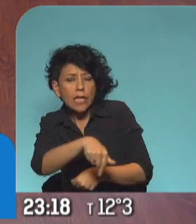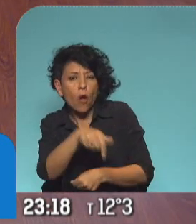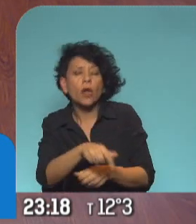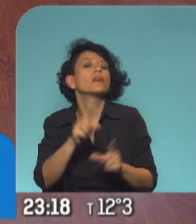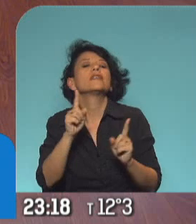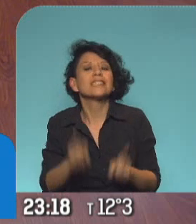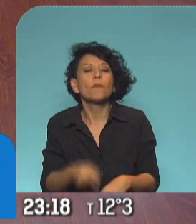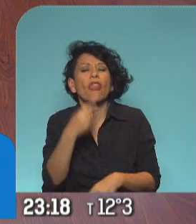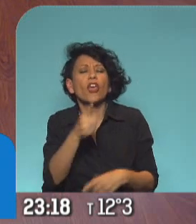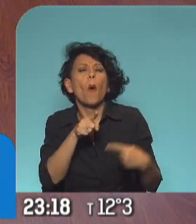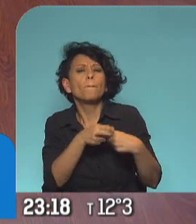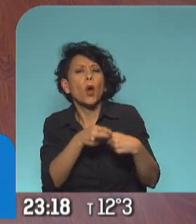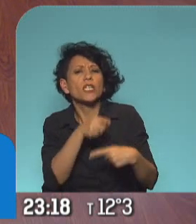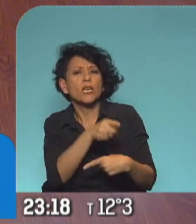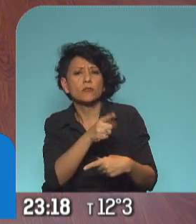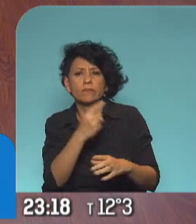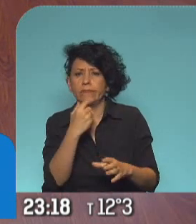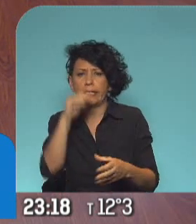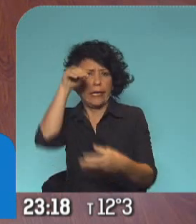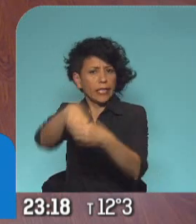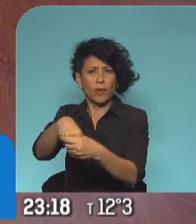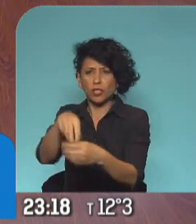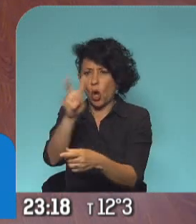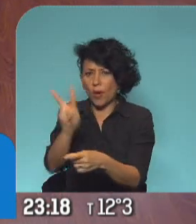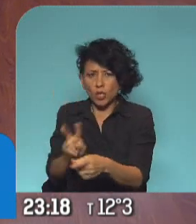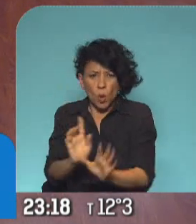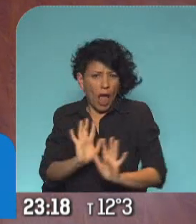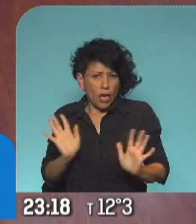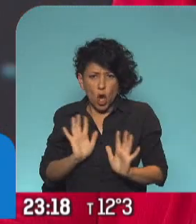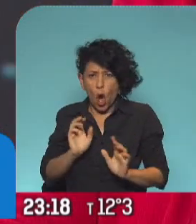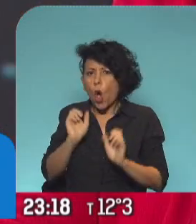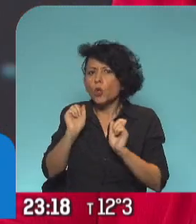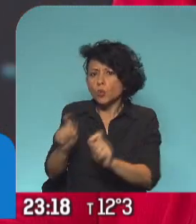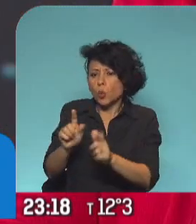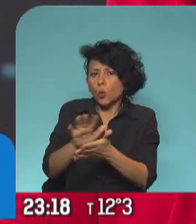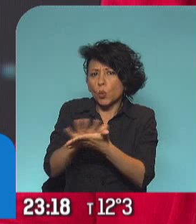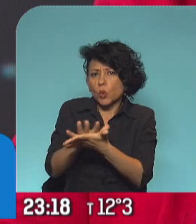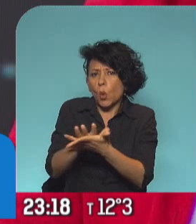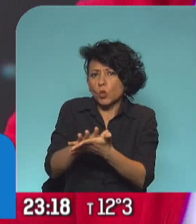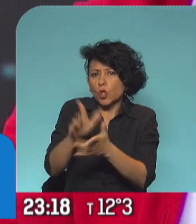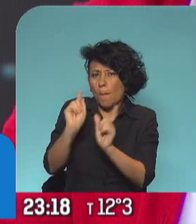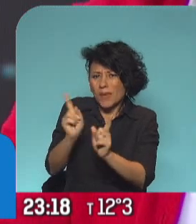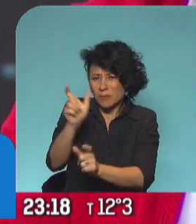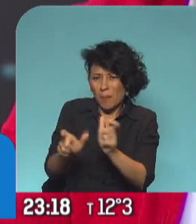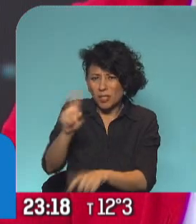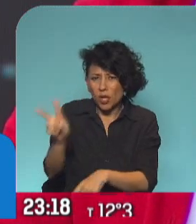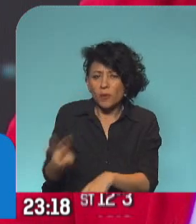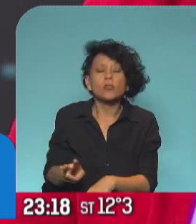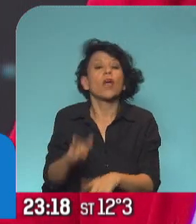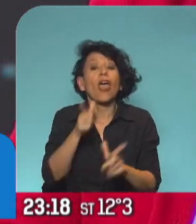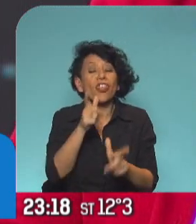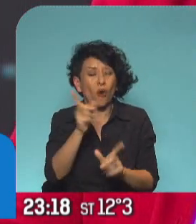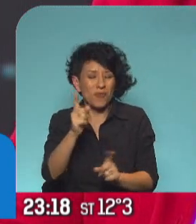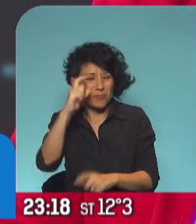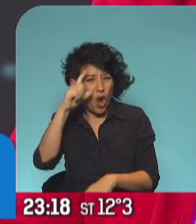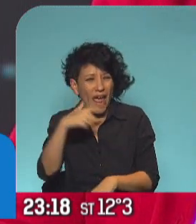su política es la no intervención, que lo arreglen los venezolanos, los problemas venezolanos, y de ahí fue que planteó lo que bien dice Elsa,